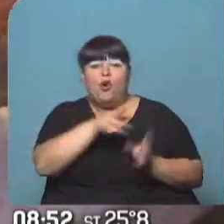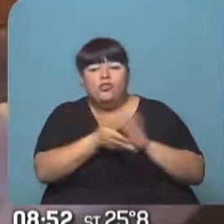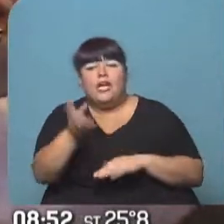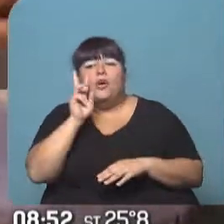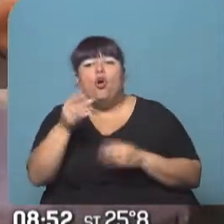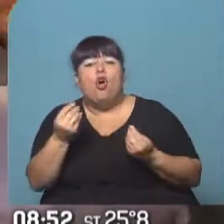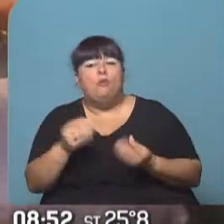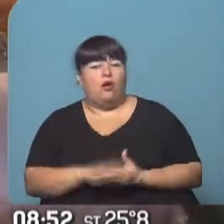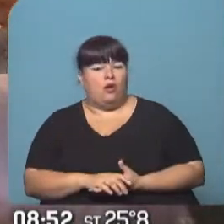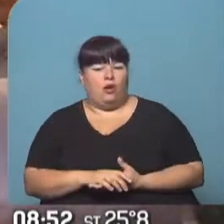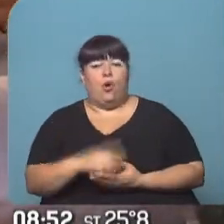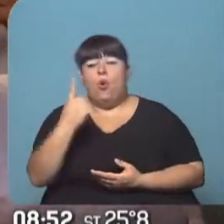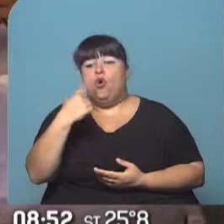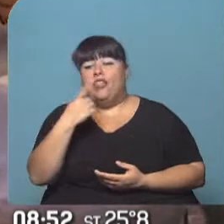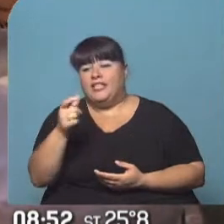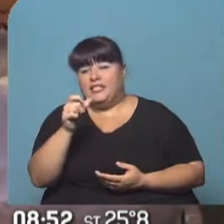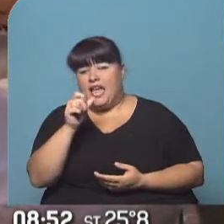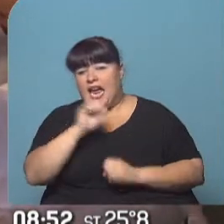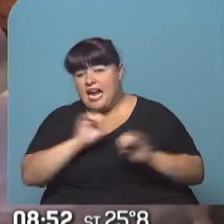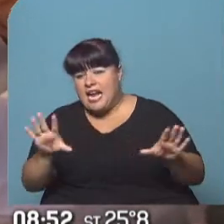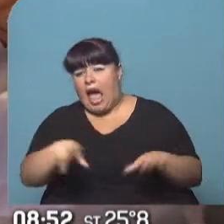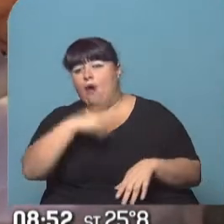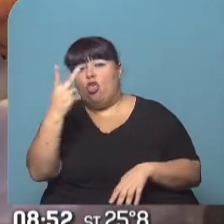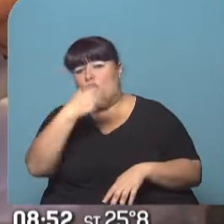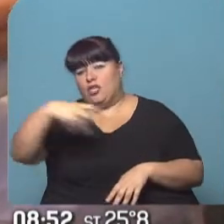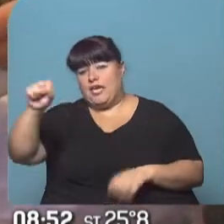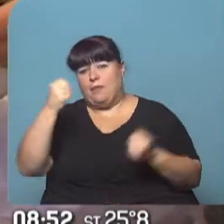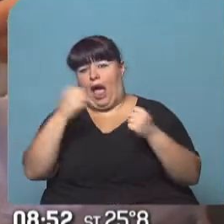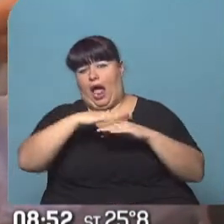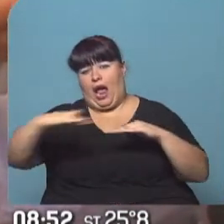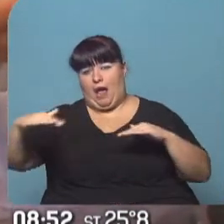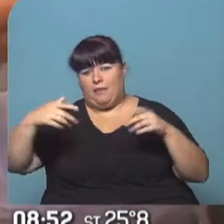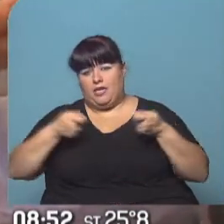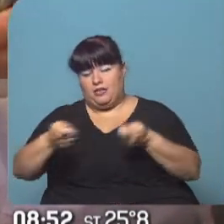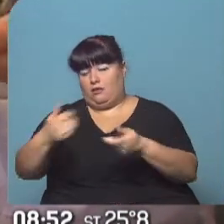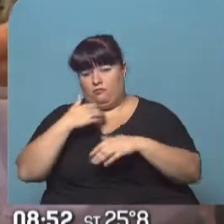¿Cómo estaban? ¿En qué situación? Mira, uno dice que estaba un poco grave y a los dos se lo llevaron en camilla. Pero otra cosa.